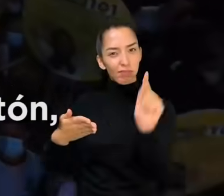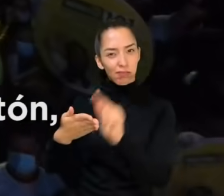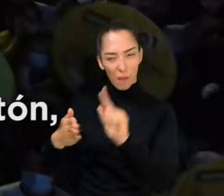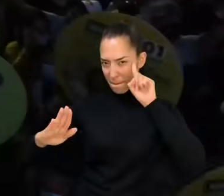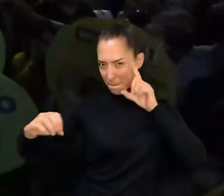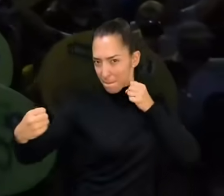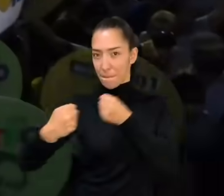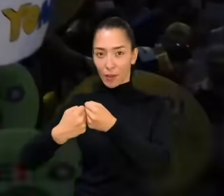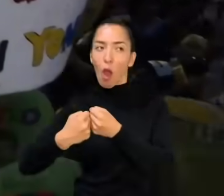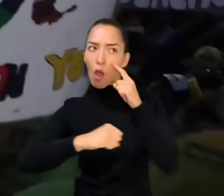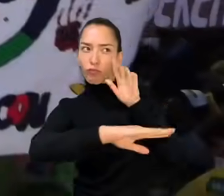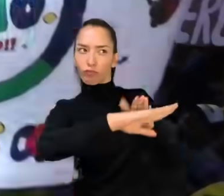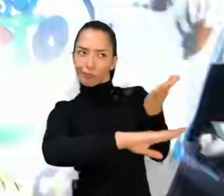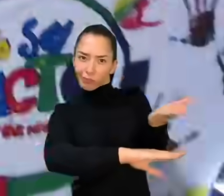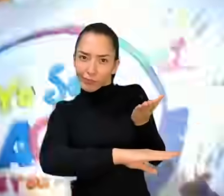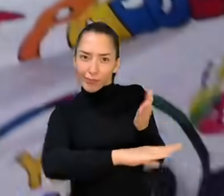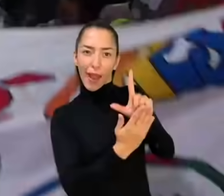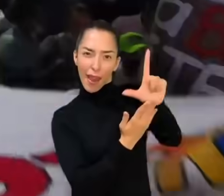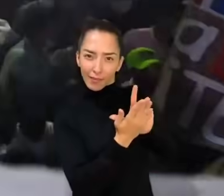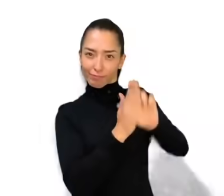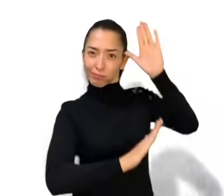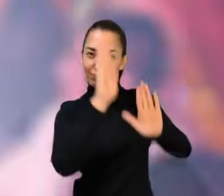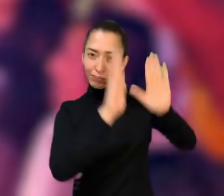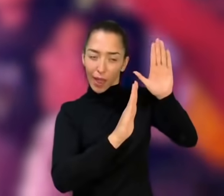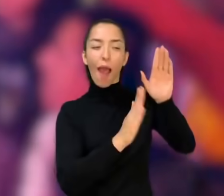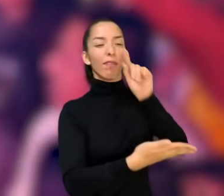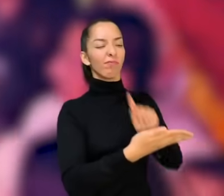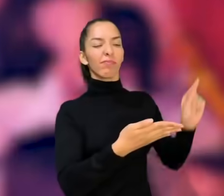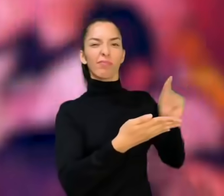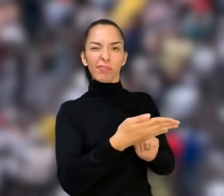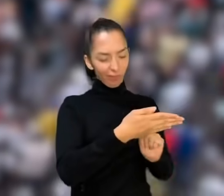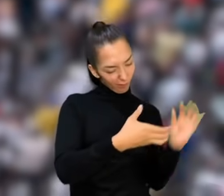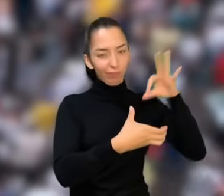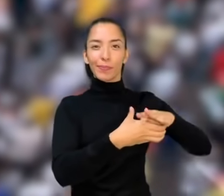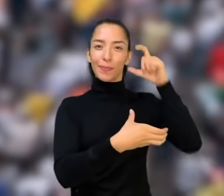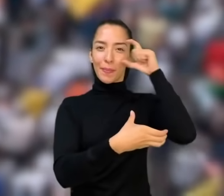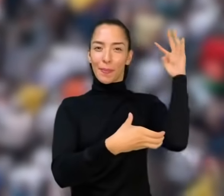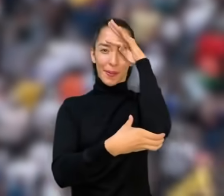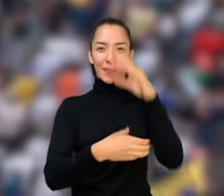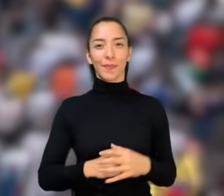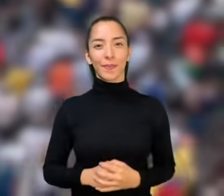Senado y Cámara, vota pacto y pide el tarjetón de la consulta presidencial del pacto y vota Petro.